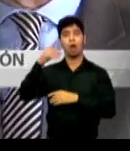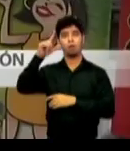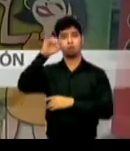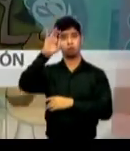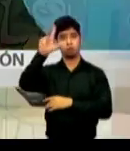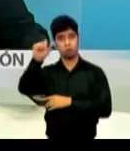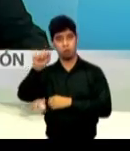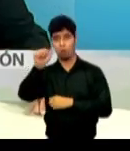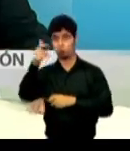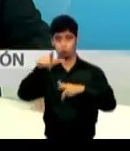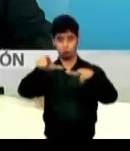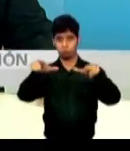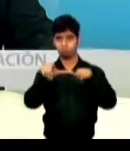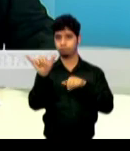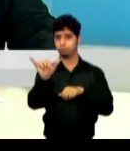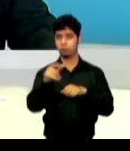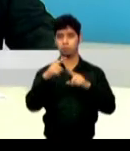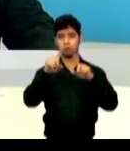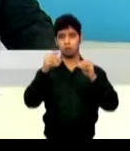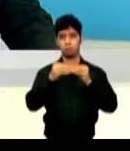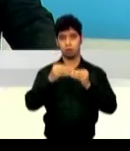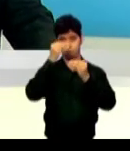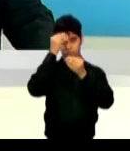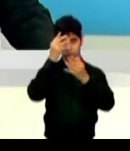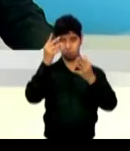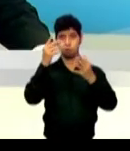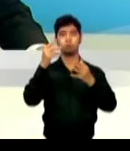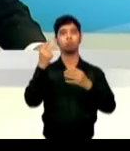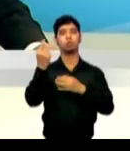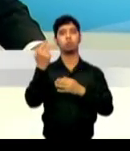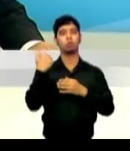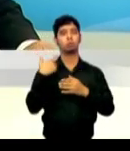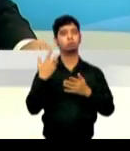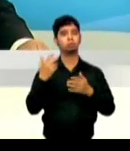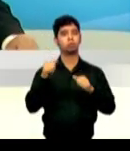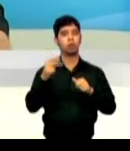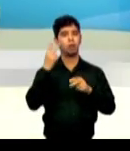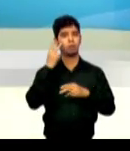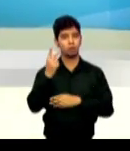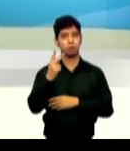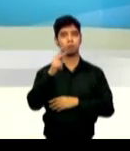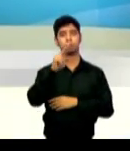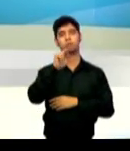lugares. No olvide que para ver estas y otras noticias solo debe visitar nuestra página